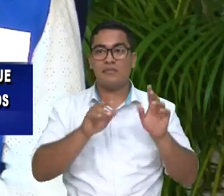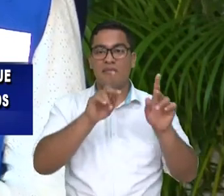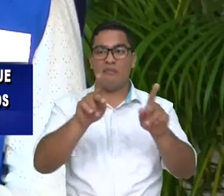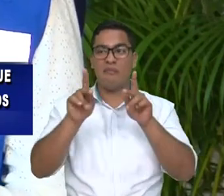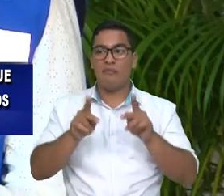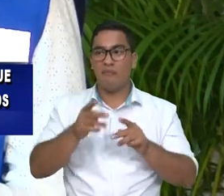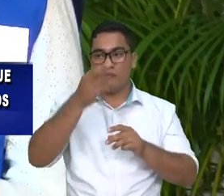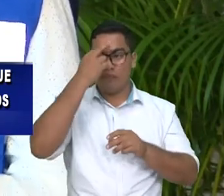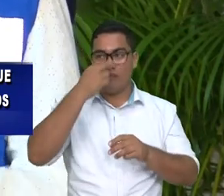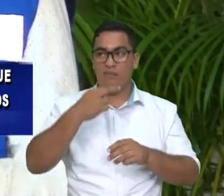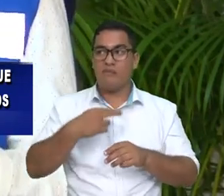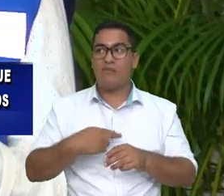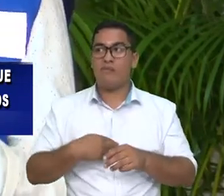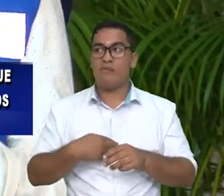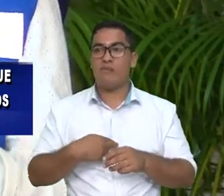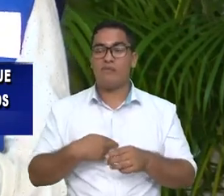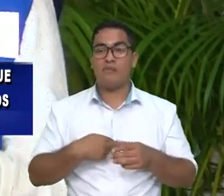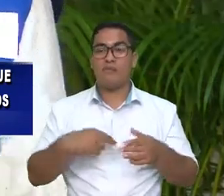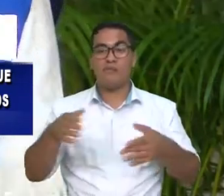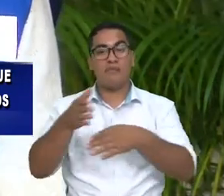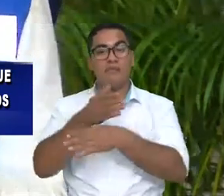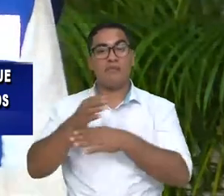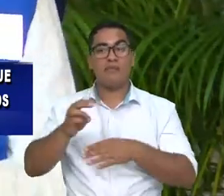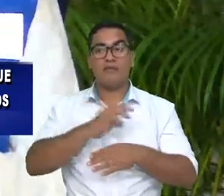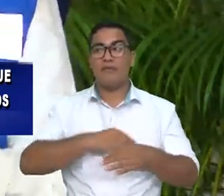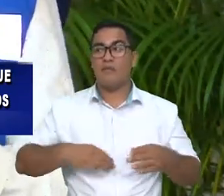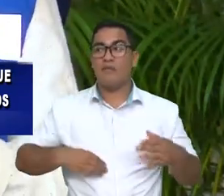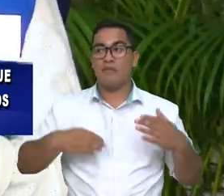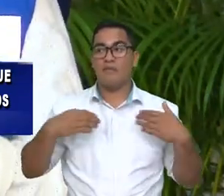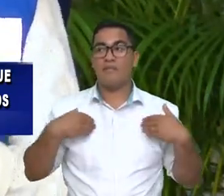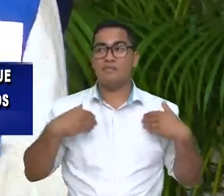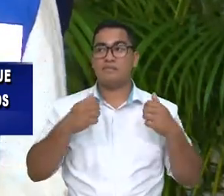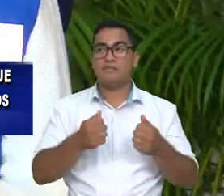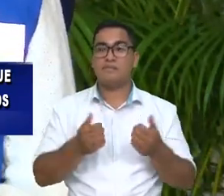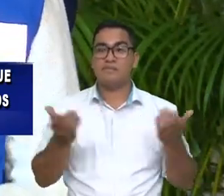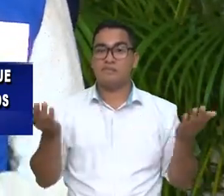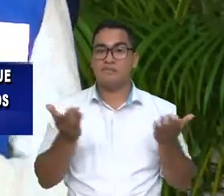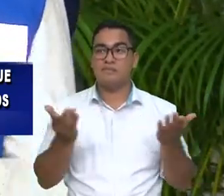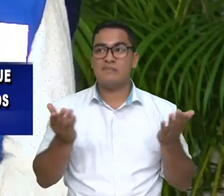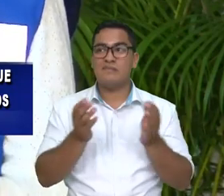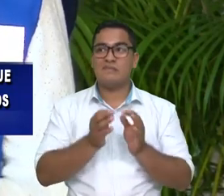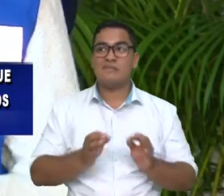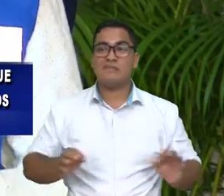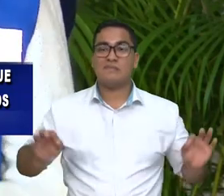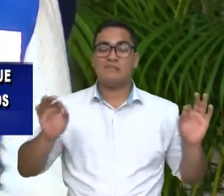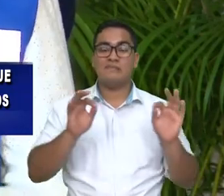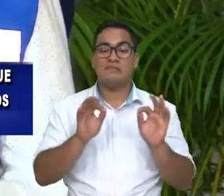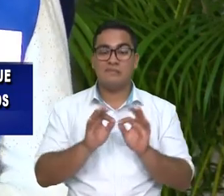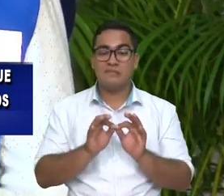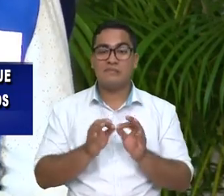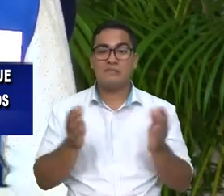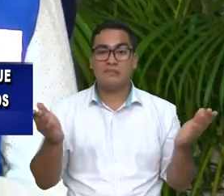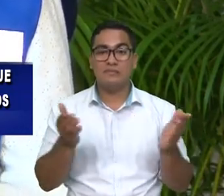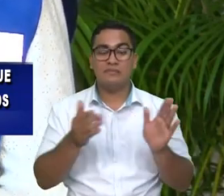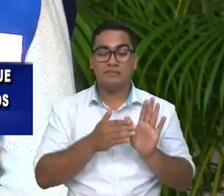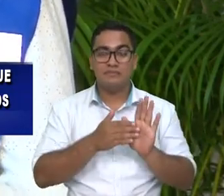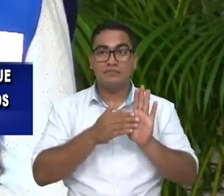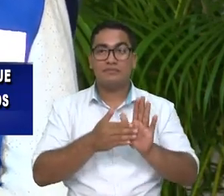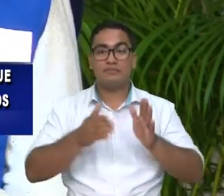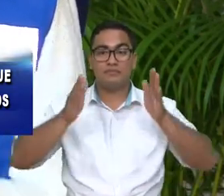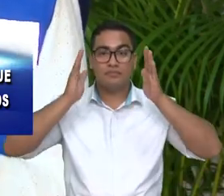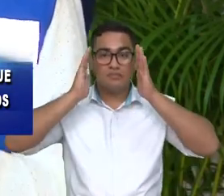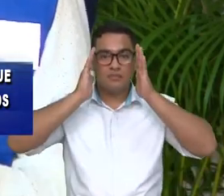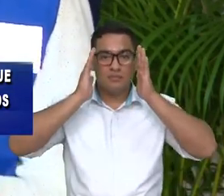autoridades sanitarias en base a fortalecer un modelo de atención